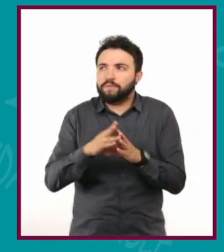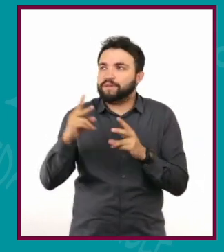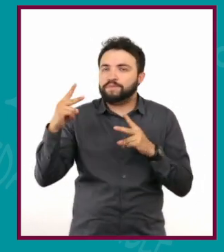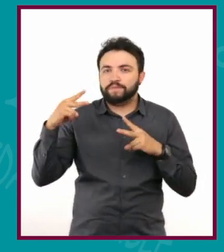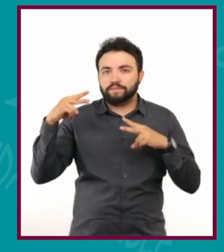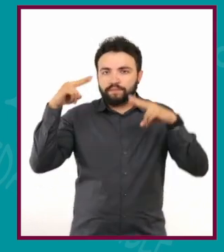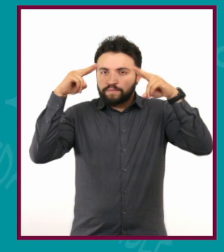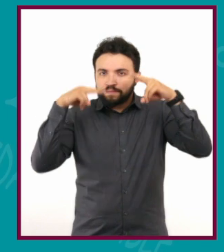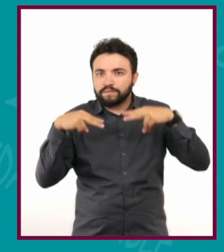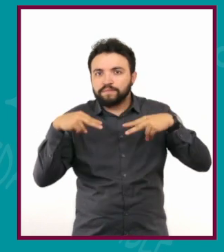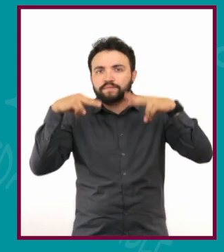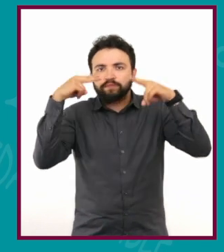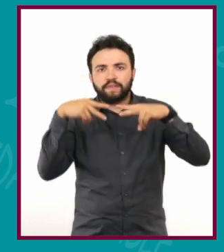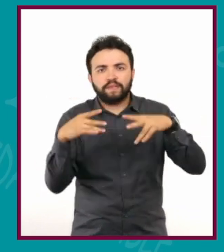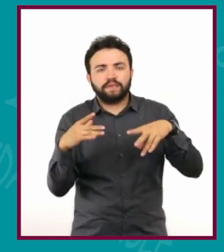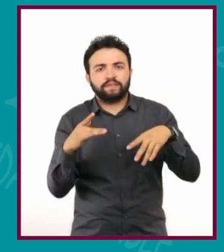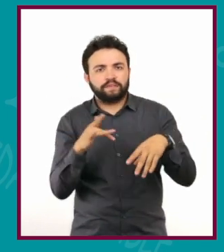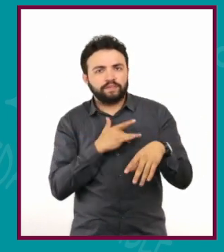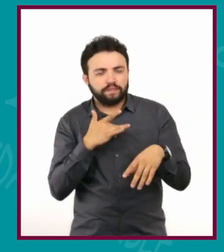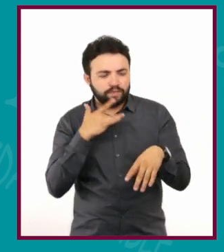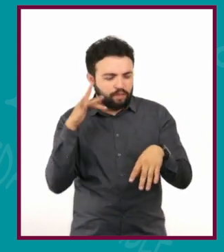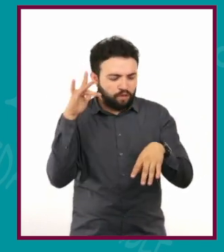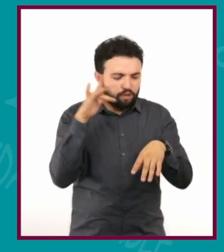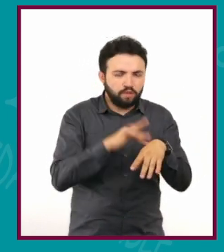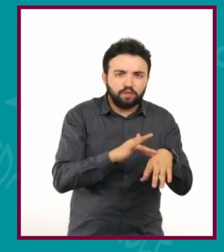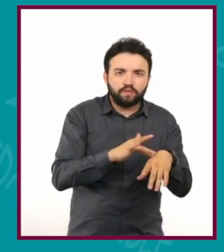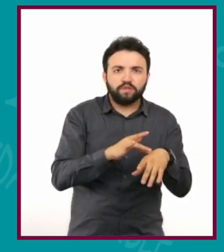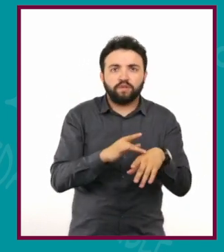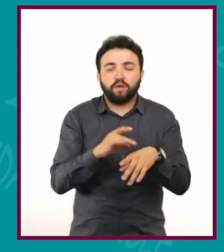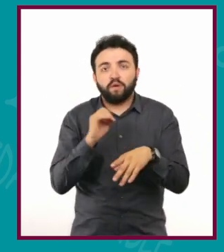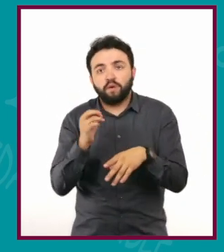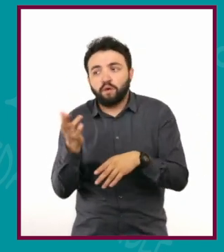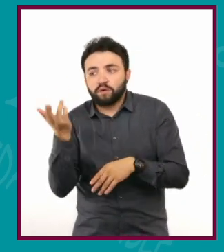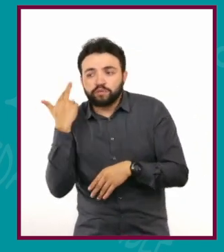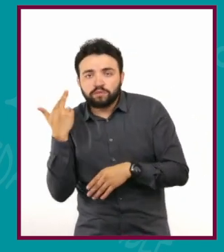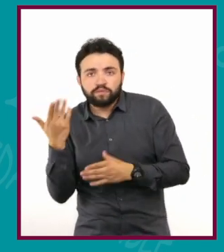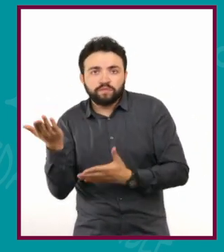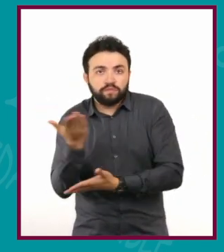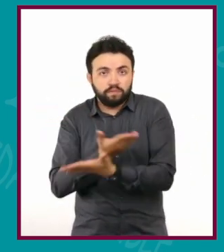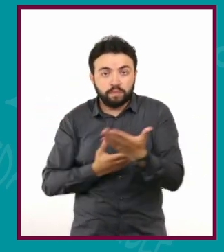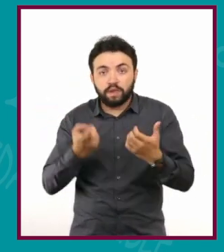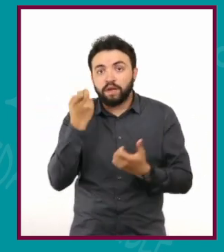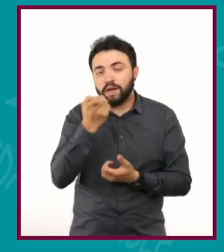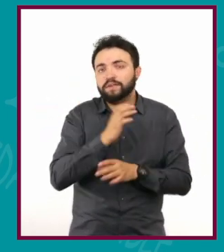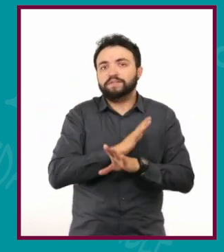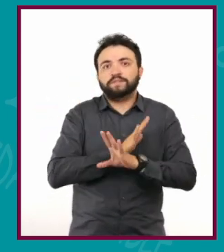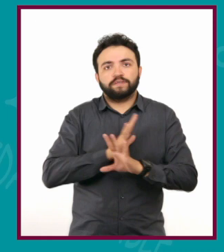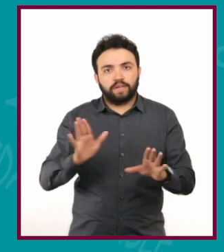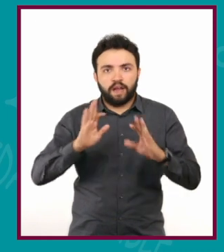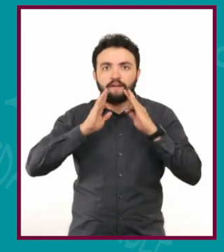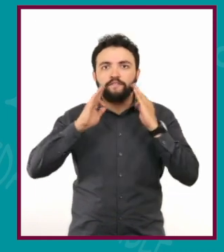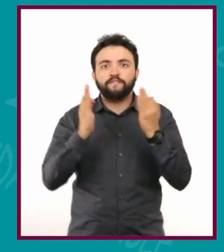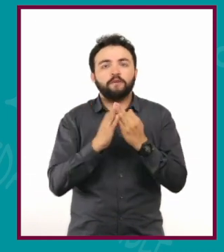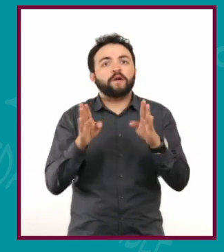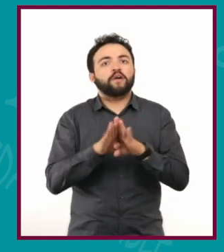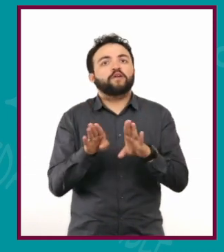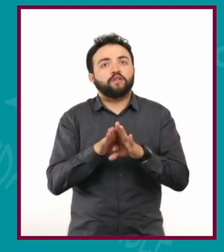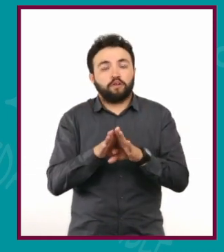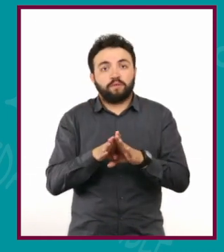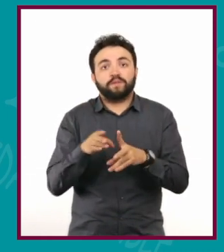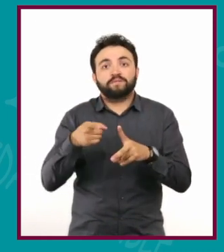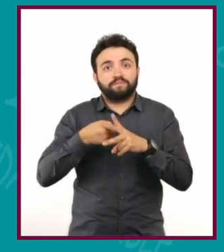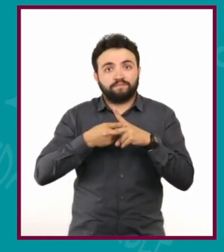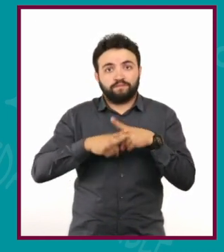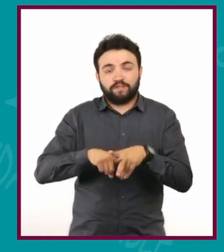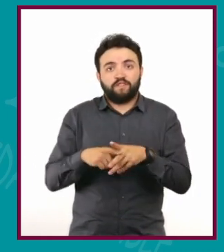de tocarnos o simplemente de escucharnos y compartir, es una forma de entrada súper